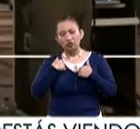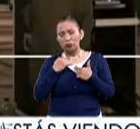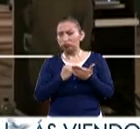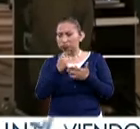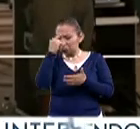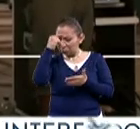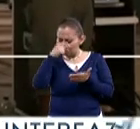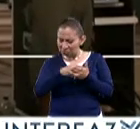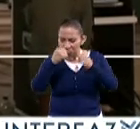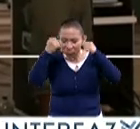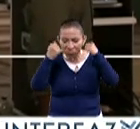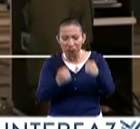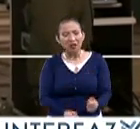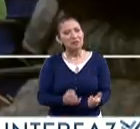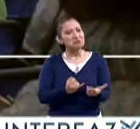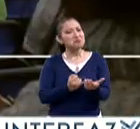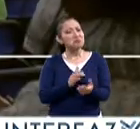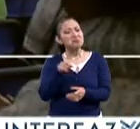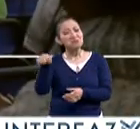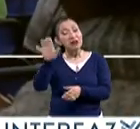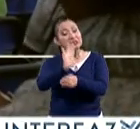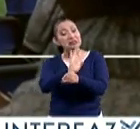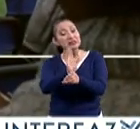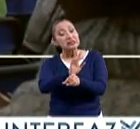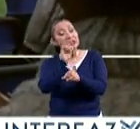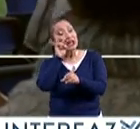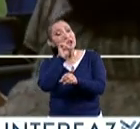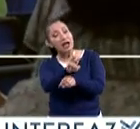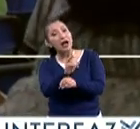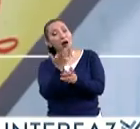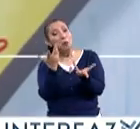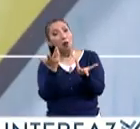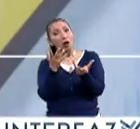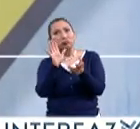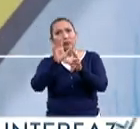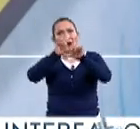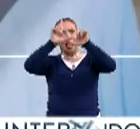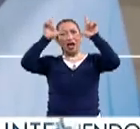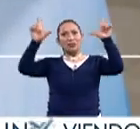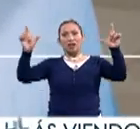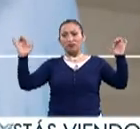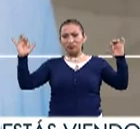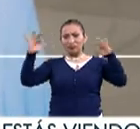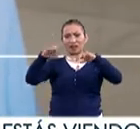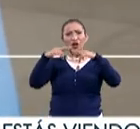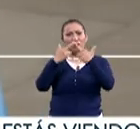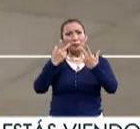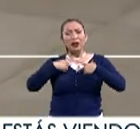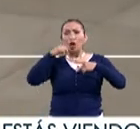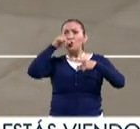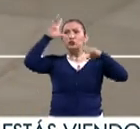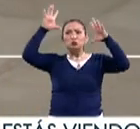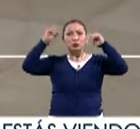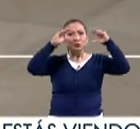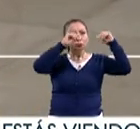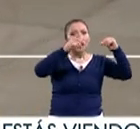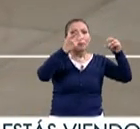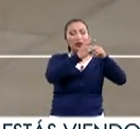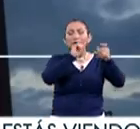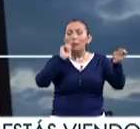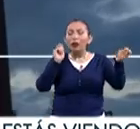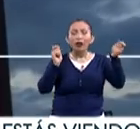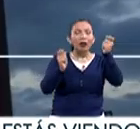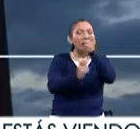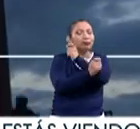fiel creyente de que el cine se ve en la pantalla grande, se reúne la gente, se apagan las luces y sucede